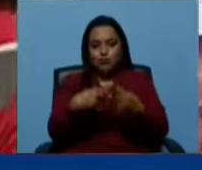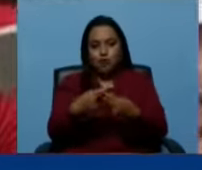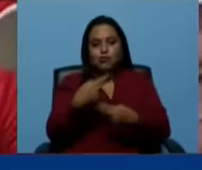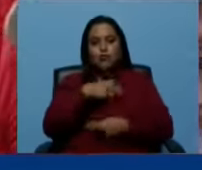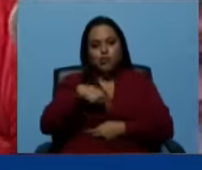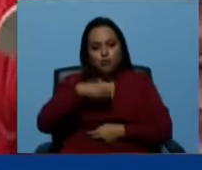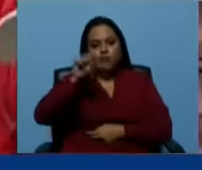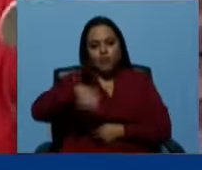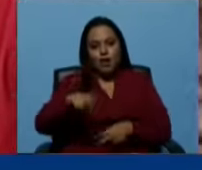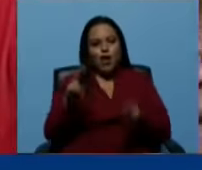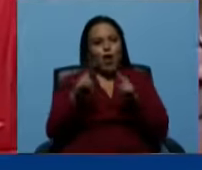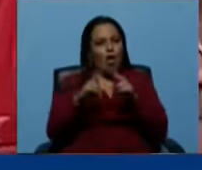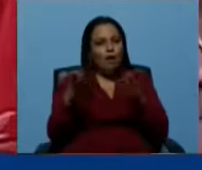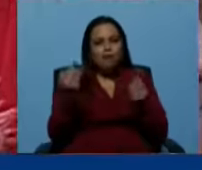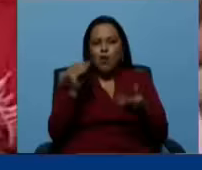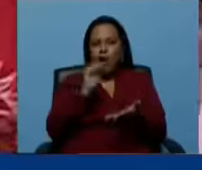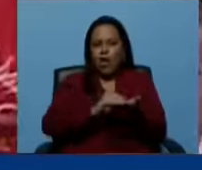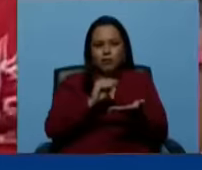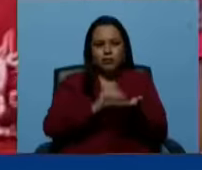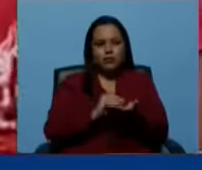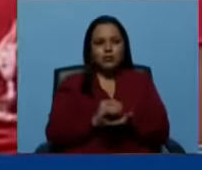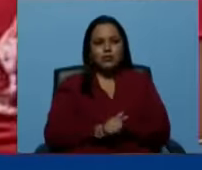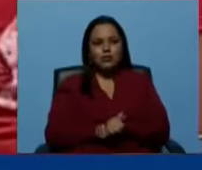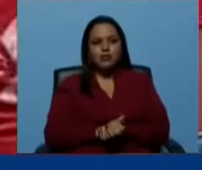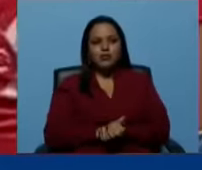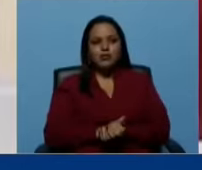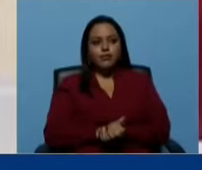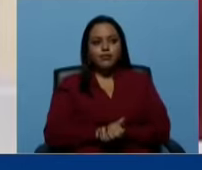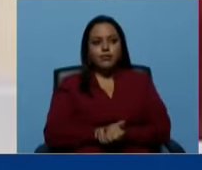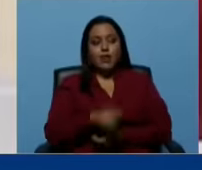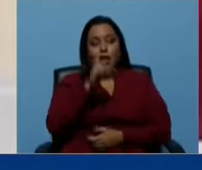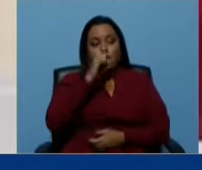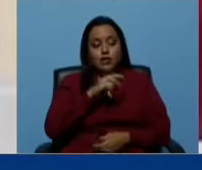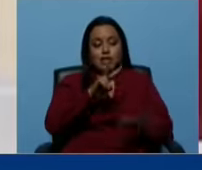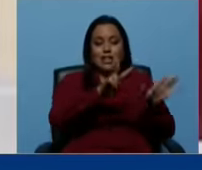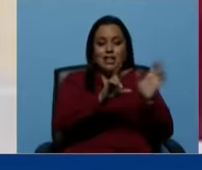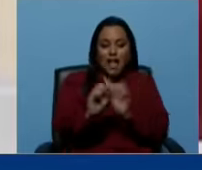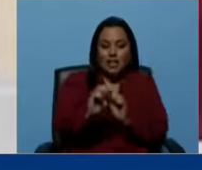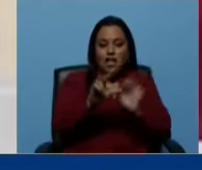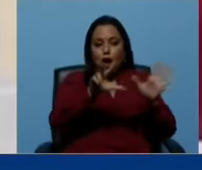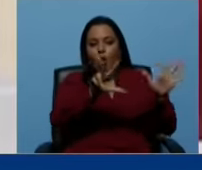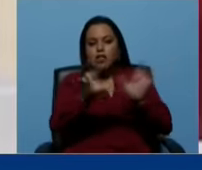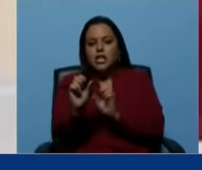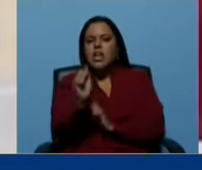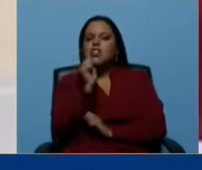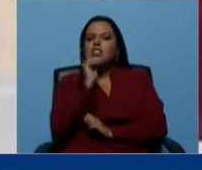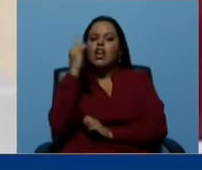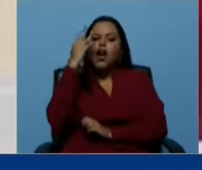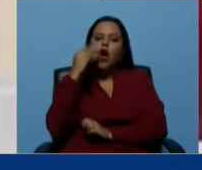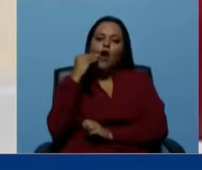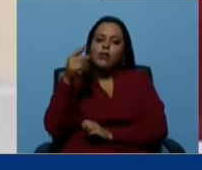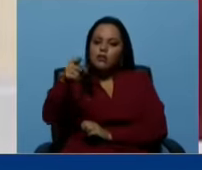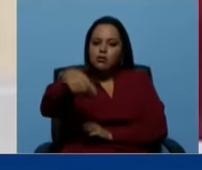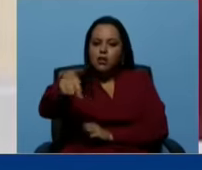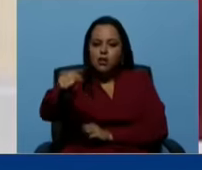Nosotros sí se la vimos muchas veces, en los 70, en los 80. ¿Quiénes son los jóvenes en los 70